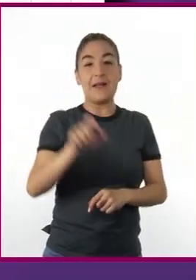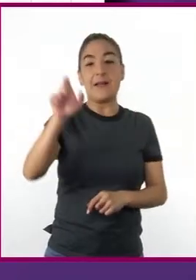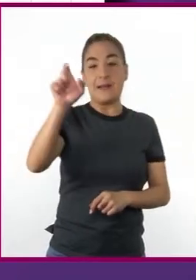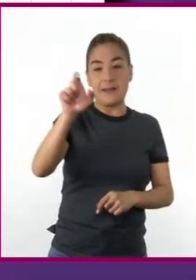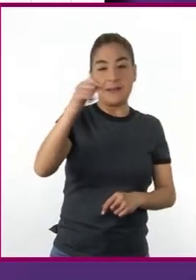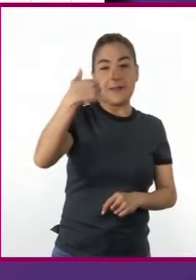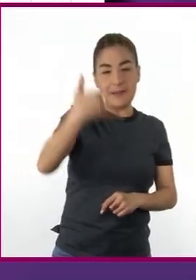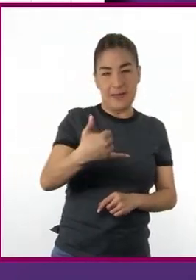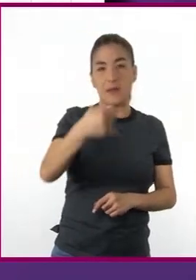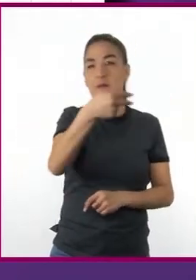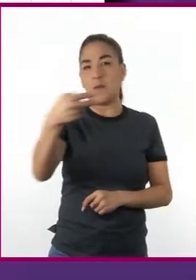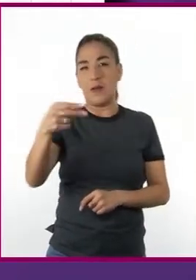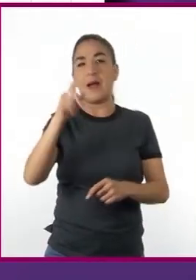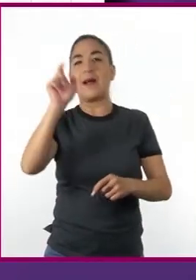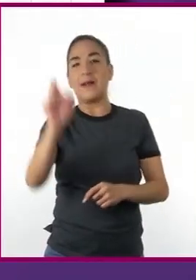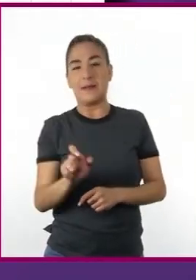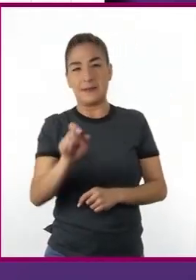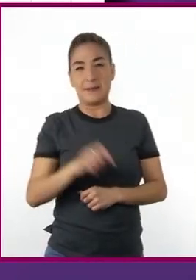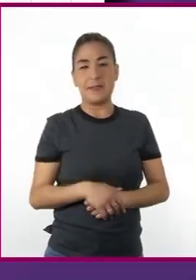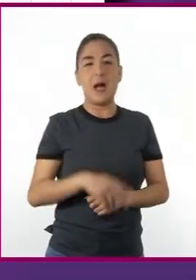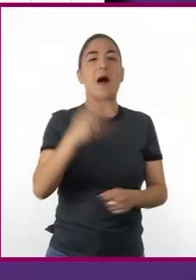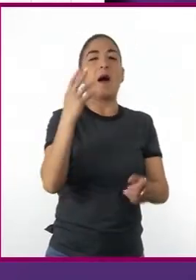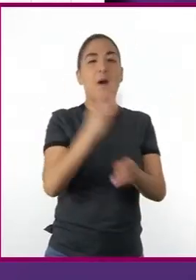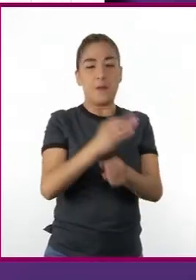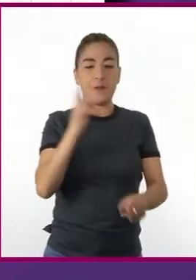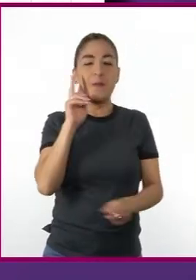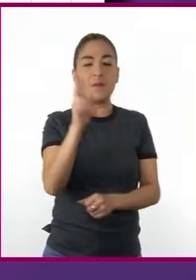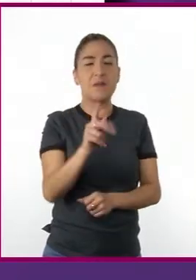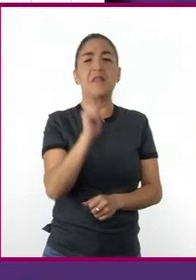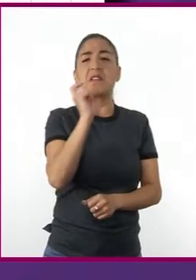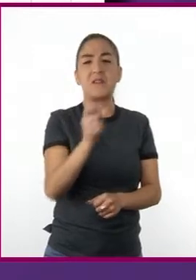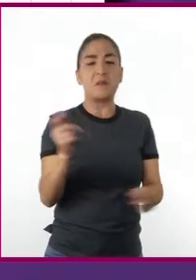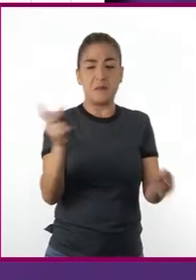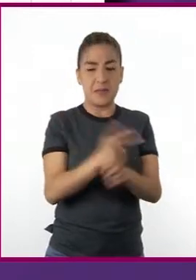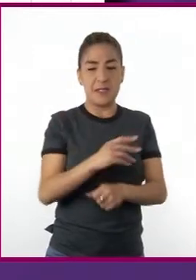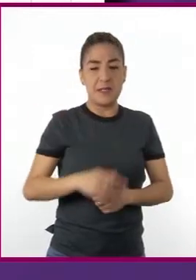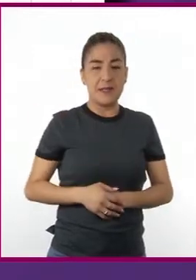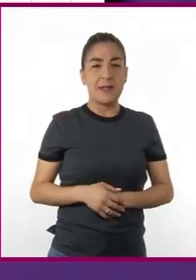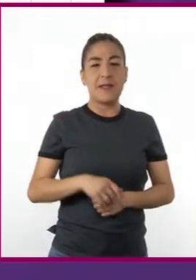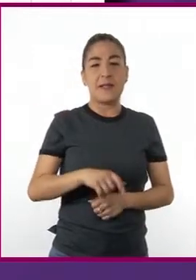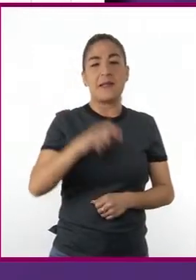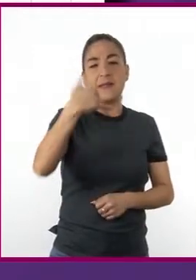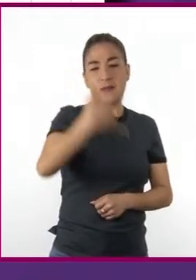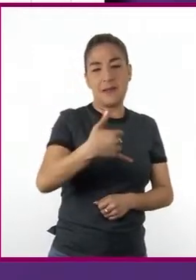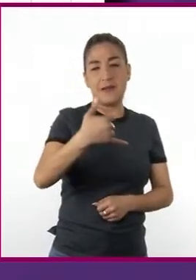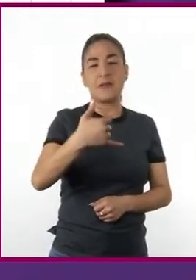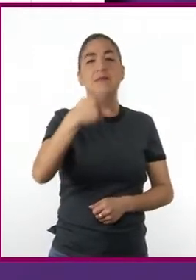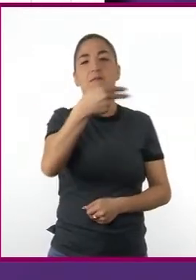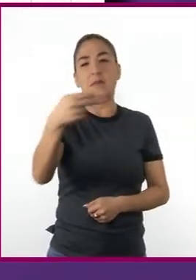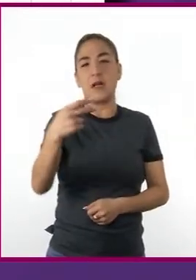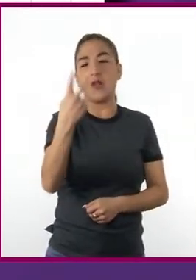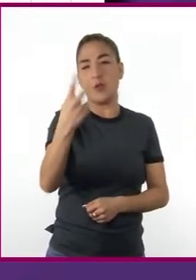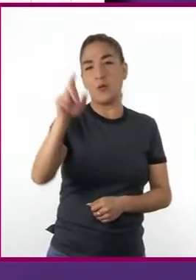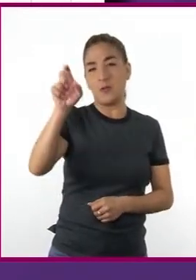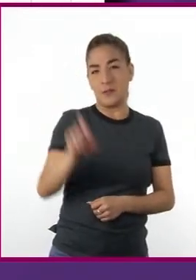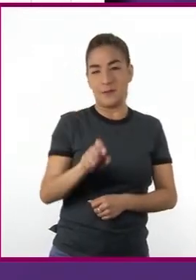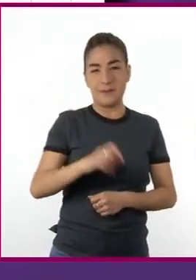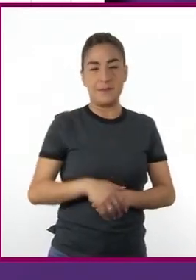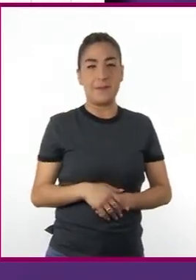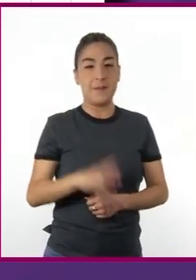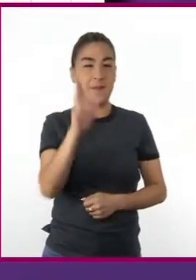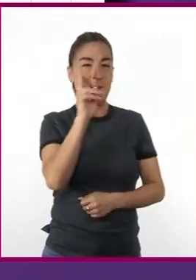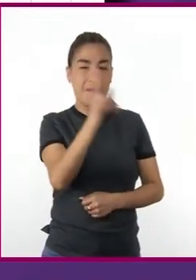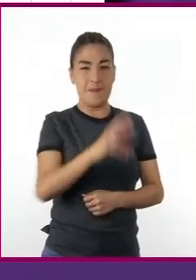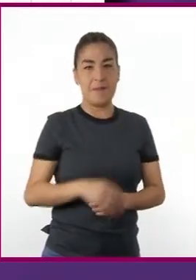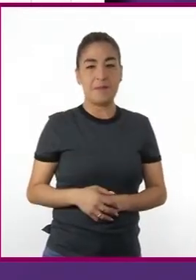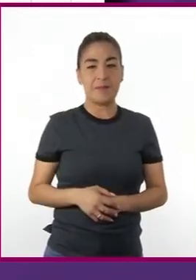a x. Veamos ahora qué sucede con y es igual a 2x. Observen